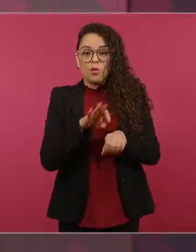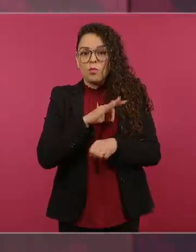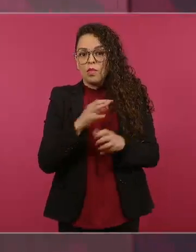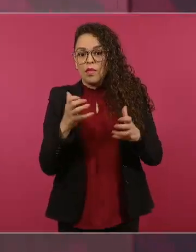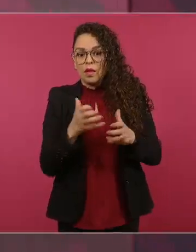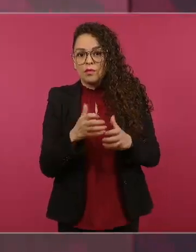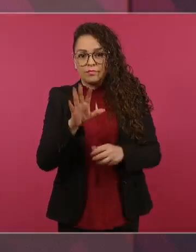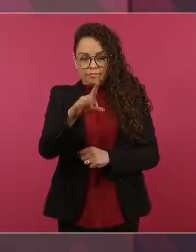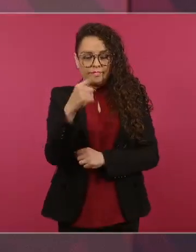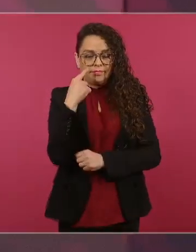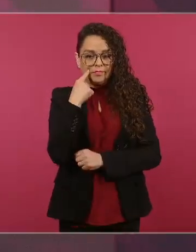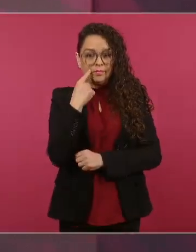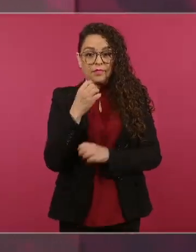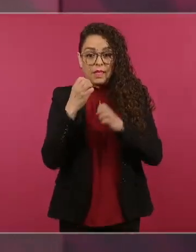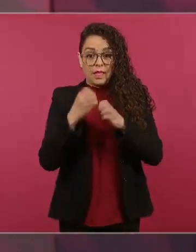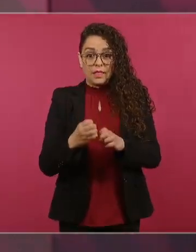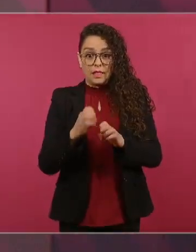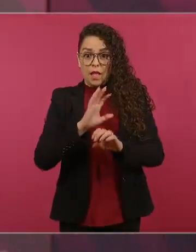fuera,